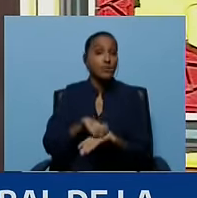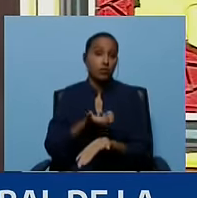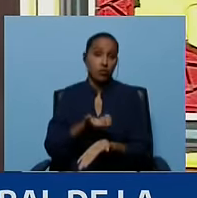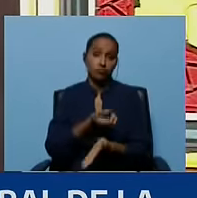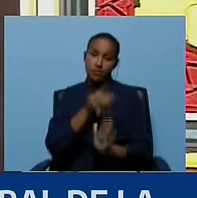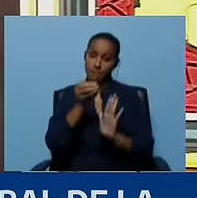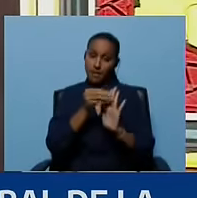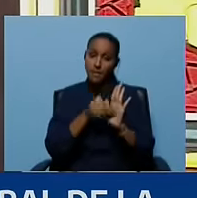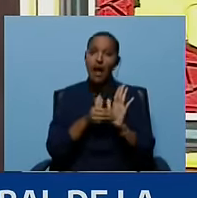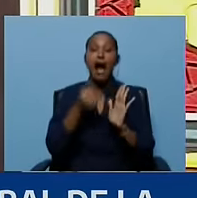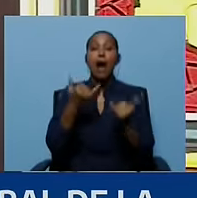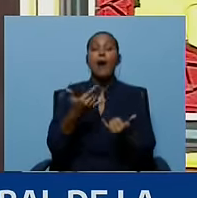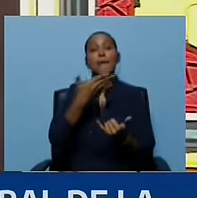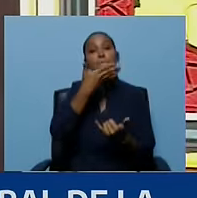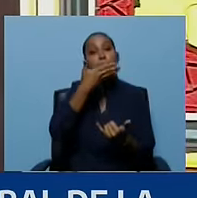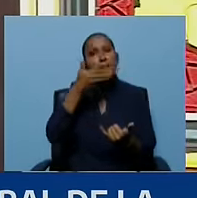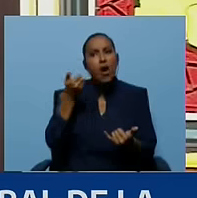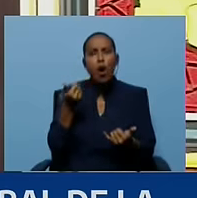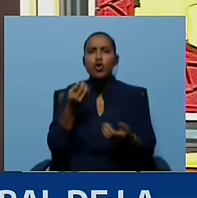Ahora hay que mejorar la calidad